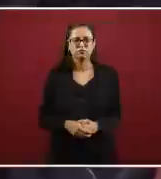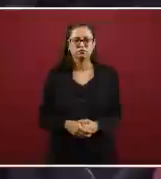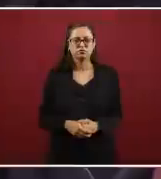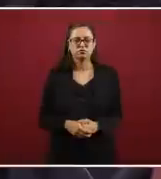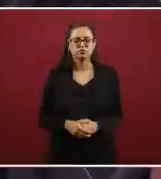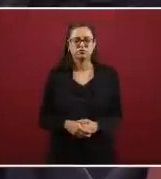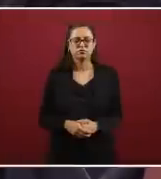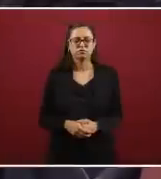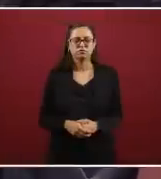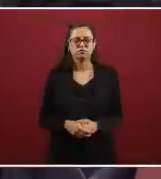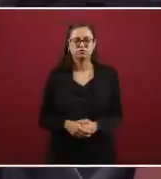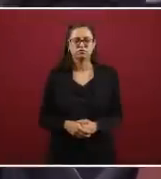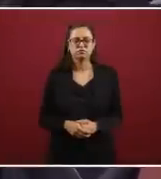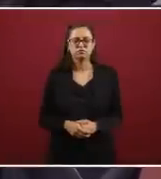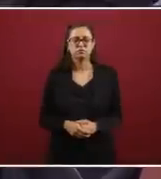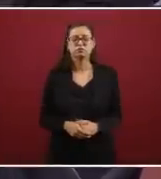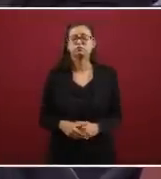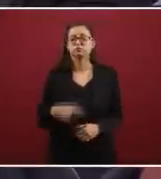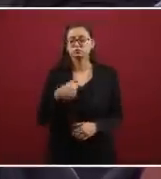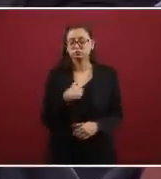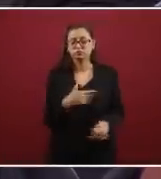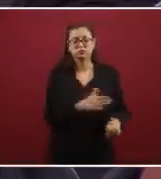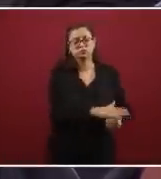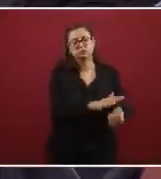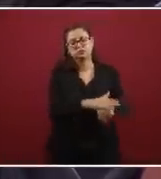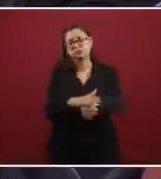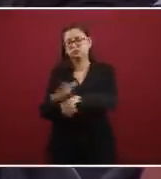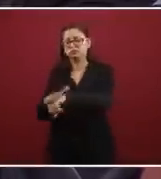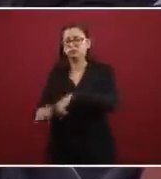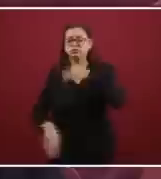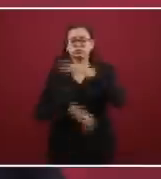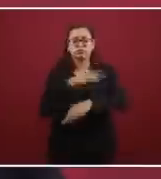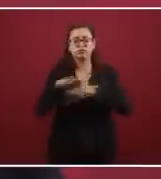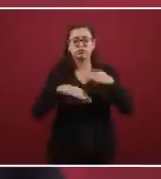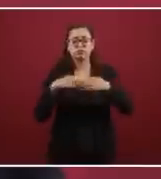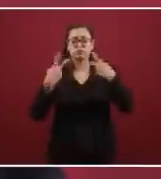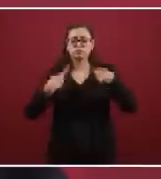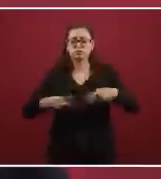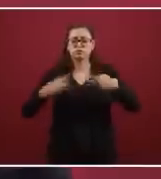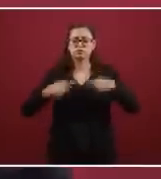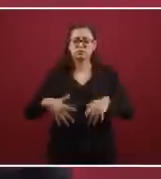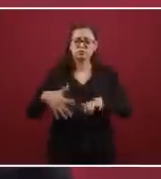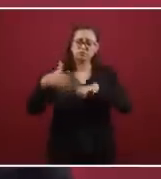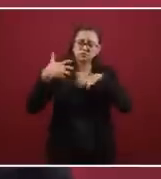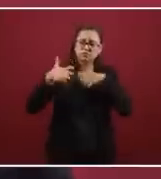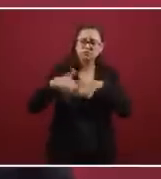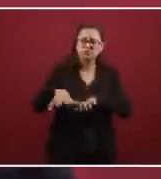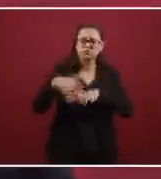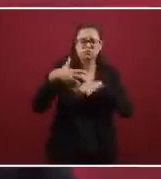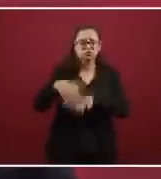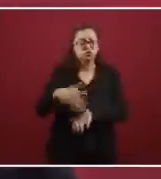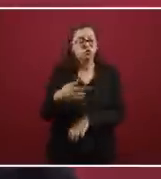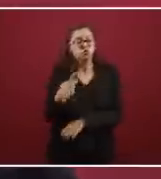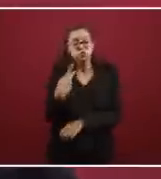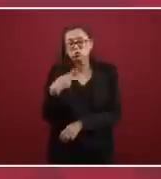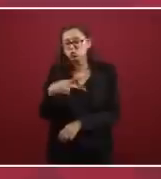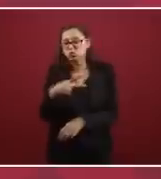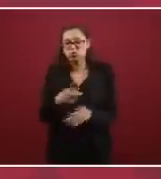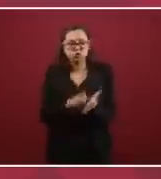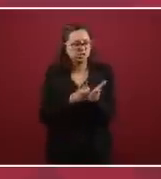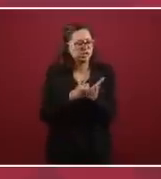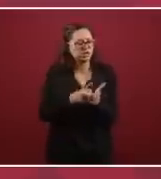Yo sí hago el llamado a todos los manifestantes. Está garantizado el derecho